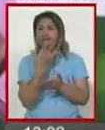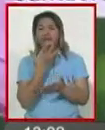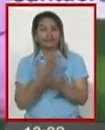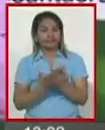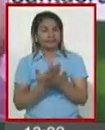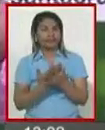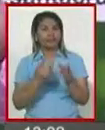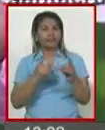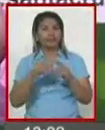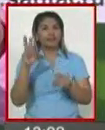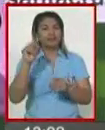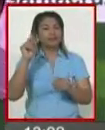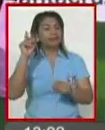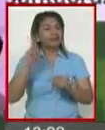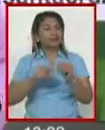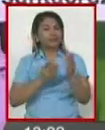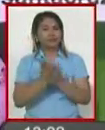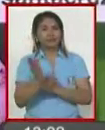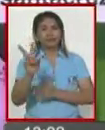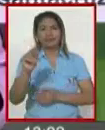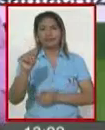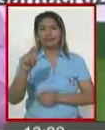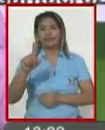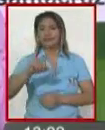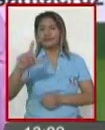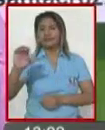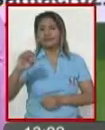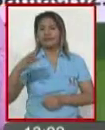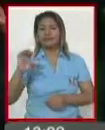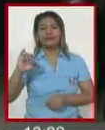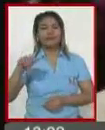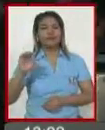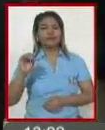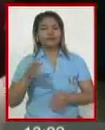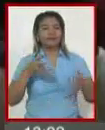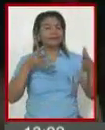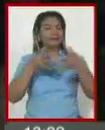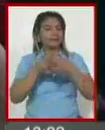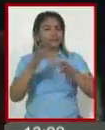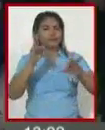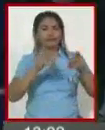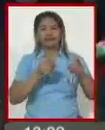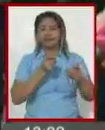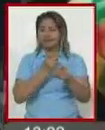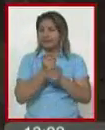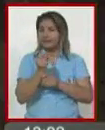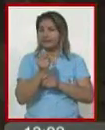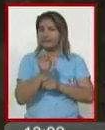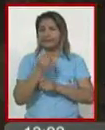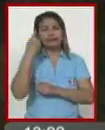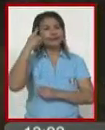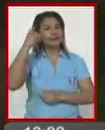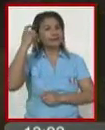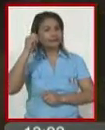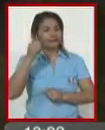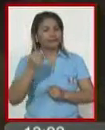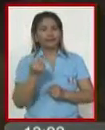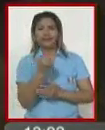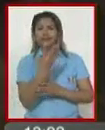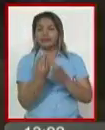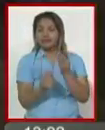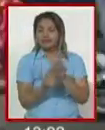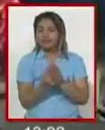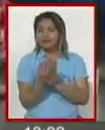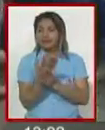plantéenla. Lo que no tiene derecho el señor Vallejo es a bloquear a los ciudadanos, causarle el perjuicio. Pensamos en los pequeños